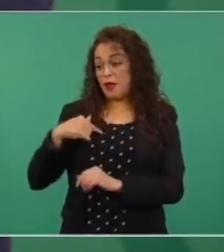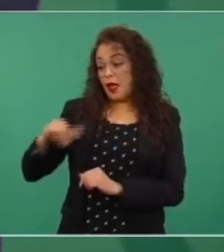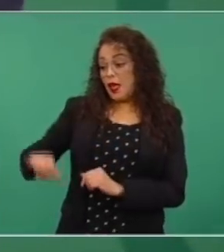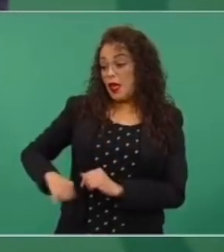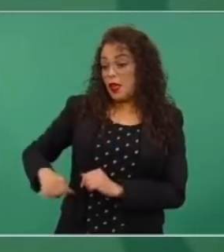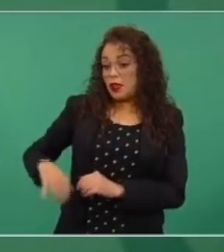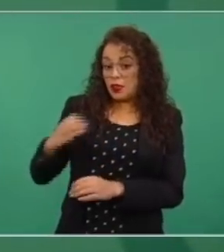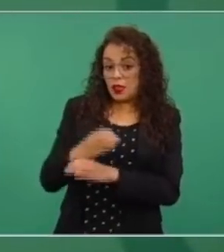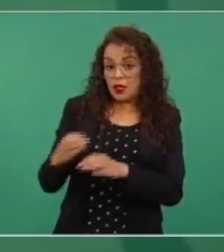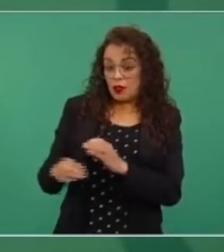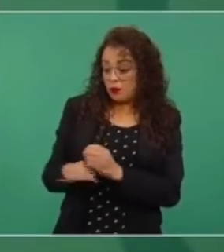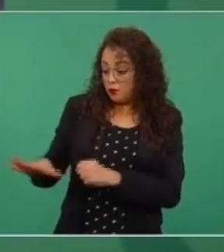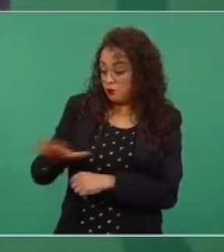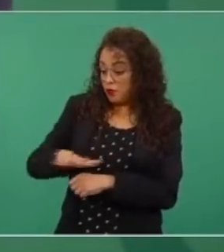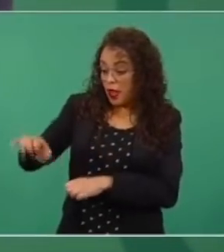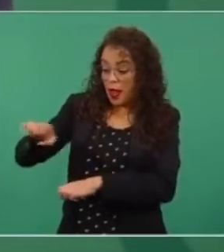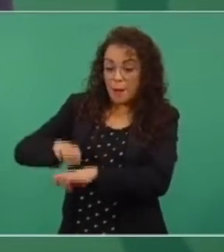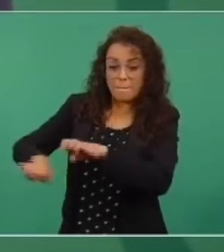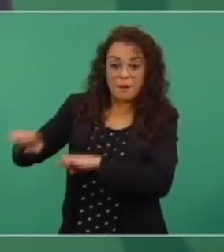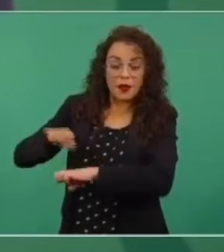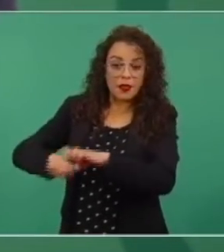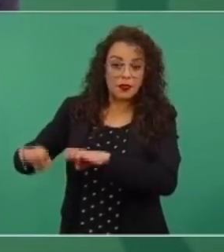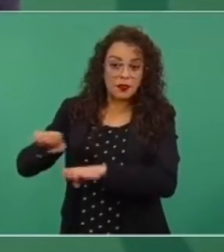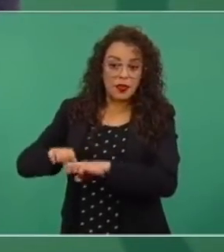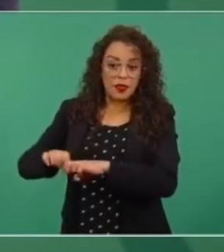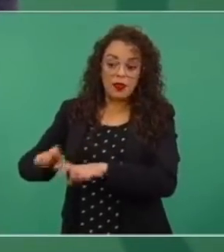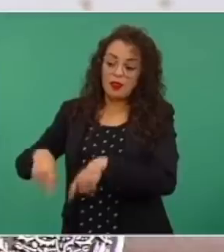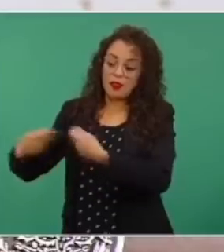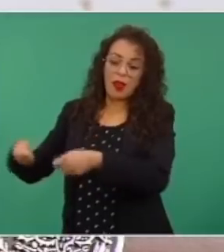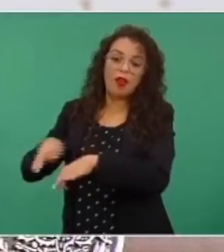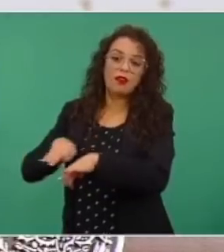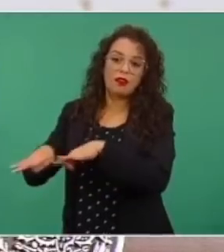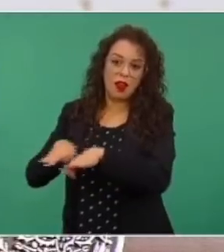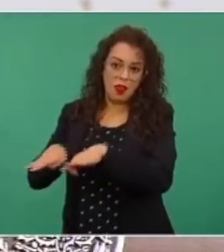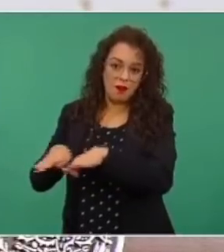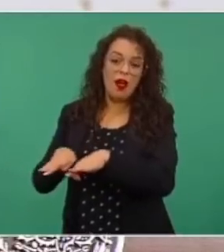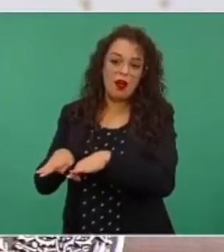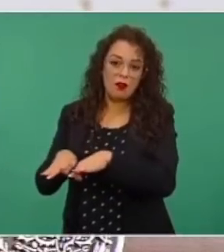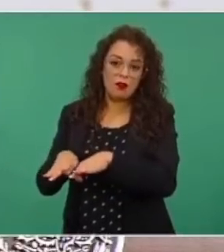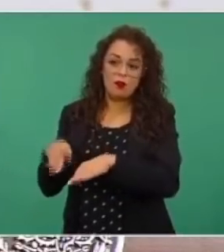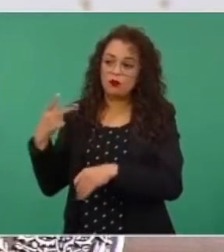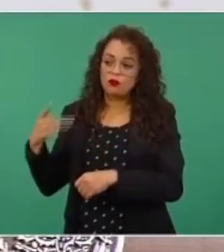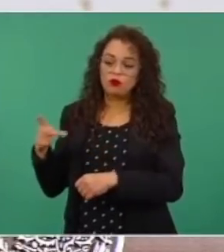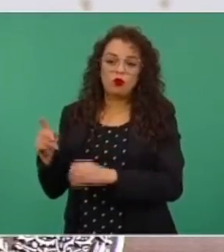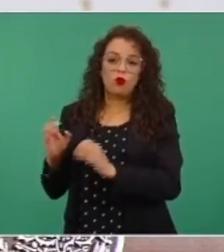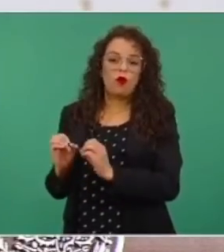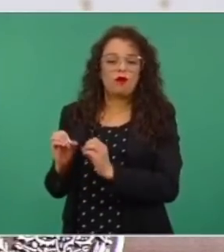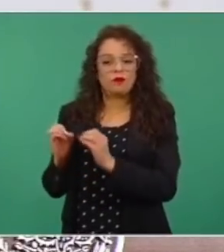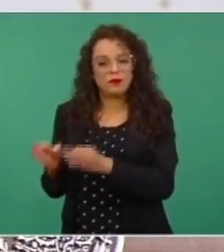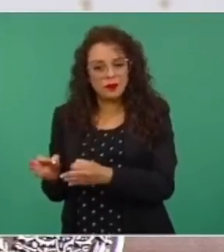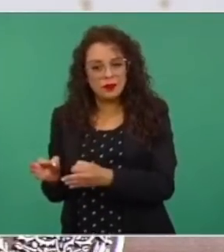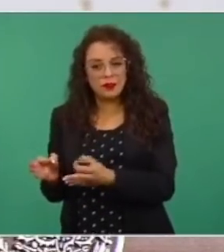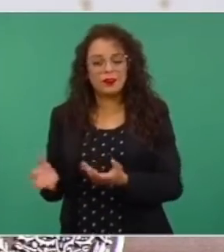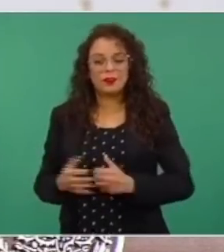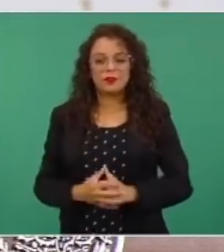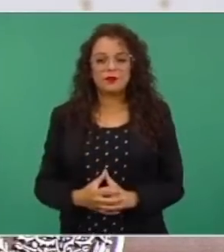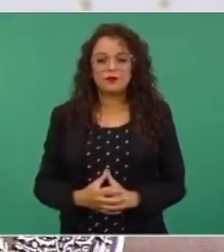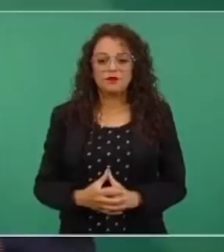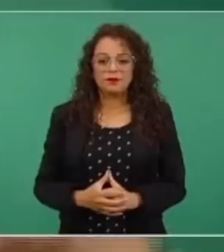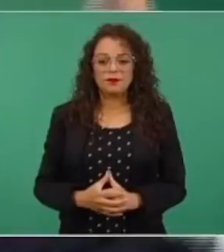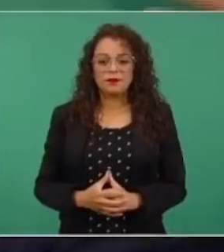porque estas empresas les dan trabajo a sus despachos, estas